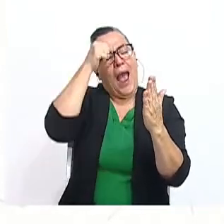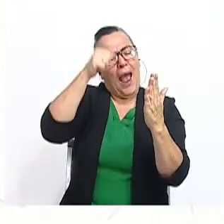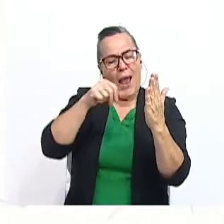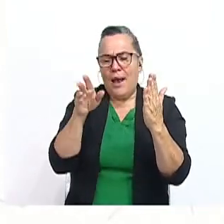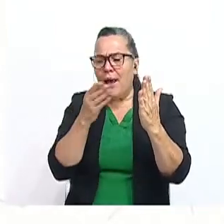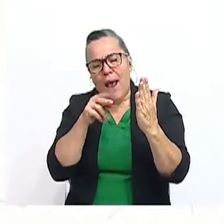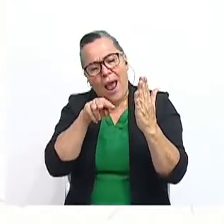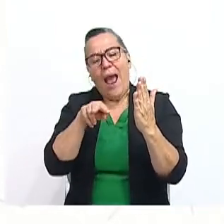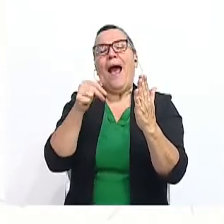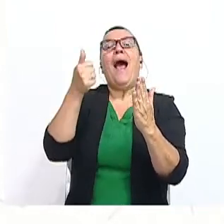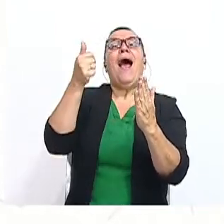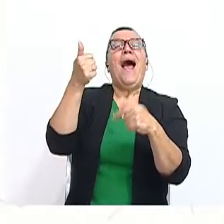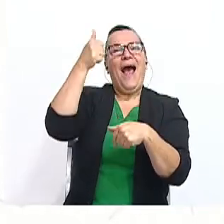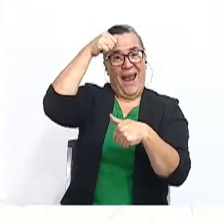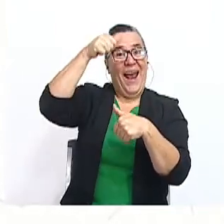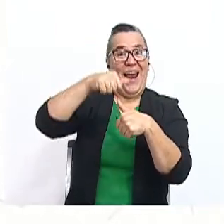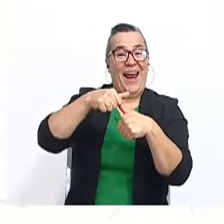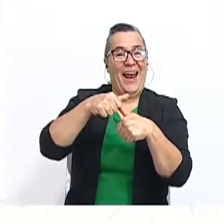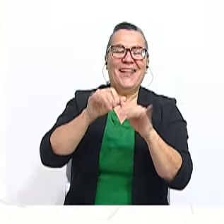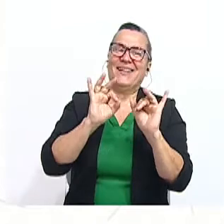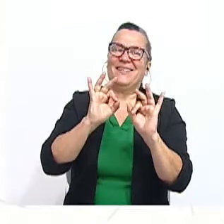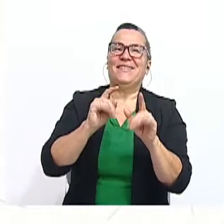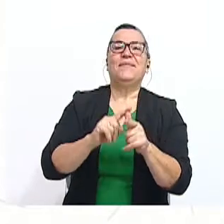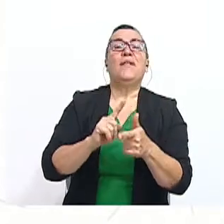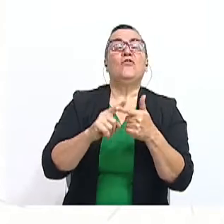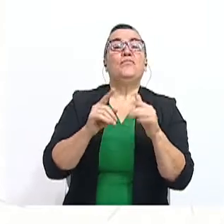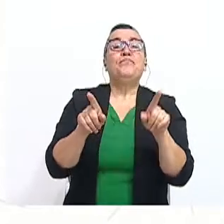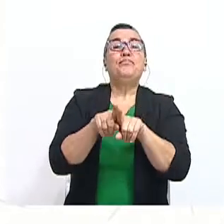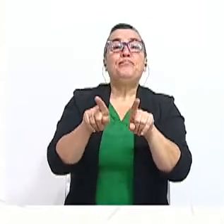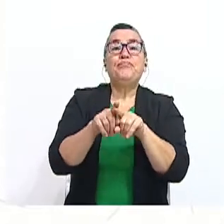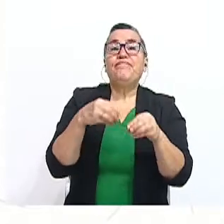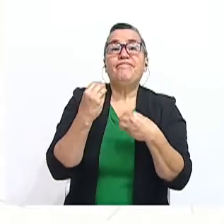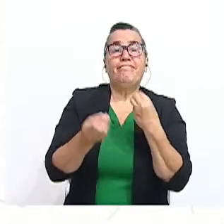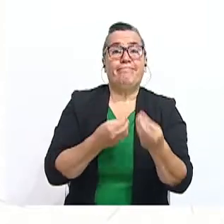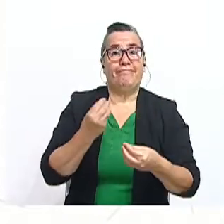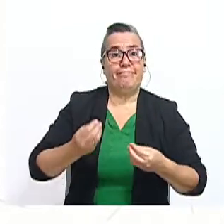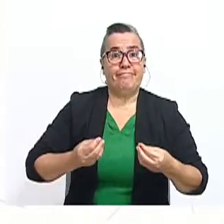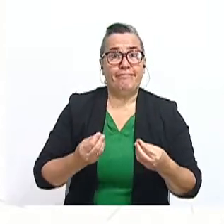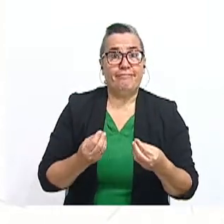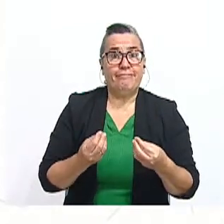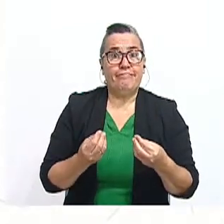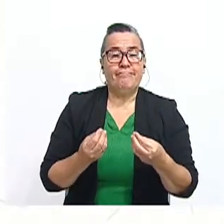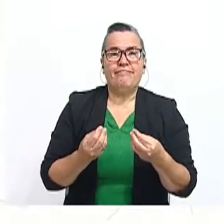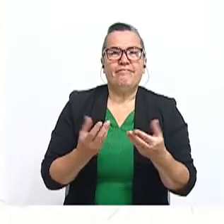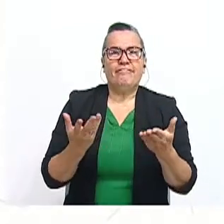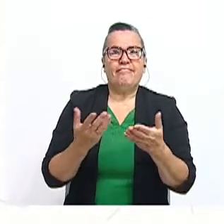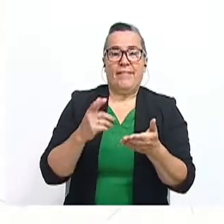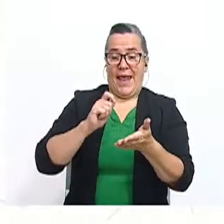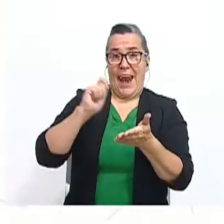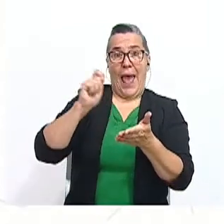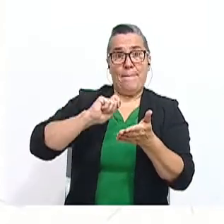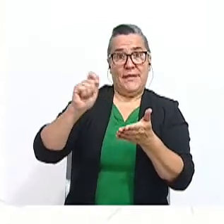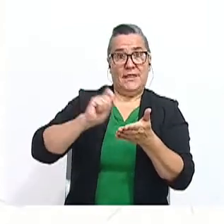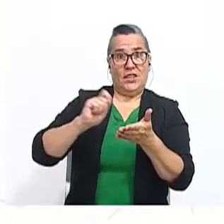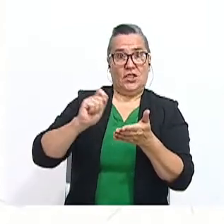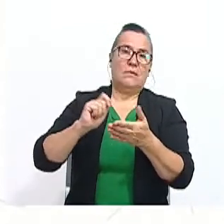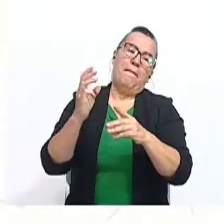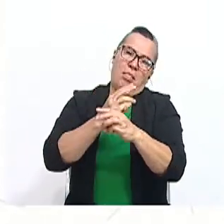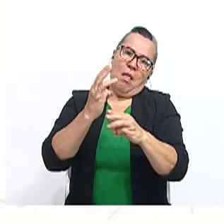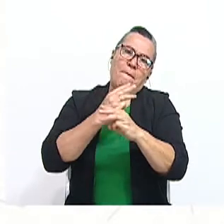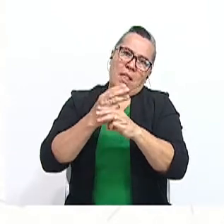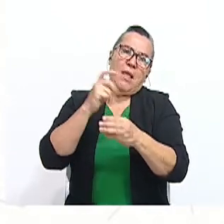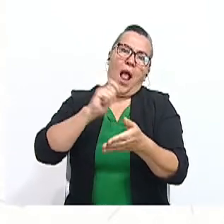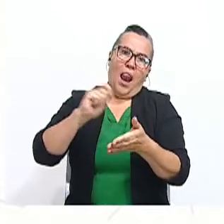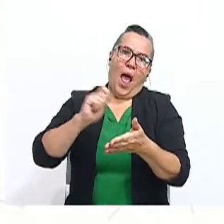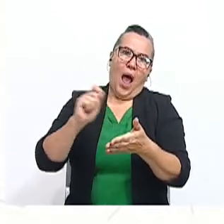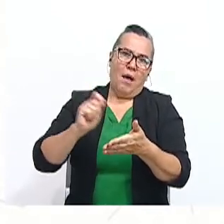si se nos olvidó algo, ¿les parece? Bueno, también vamos a ocupar lo que es el lápiz. Porque recuerden, matemáticas se trabaja con